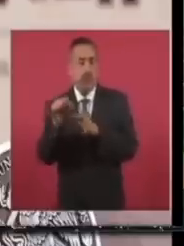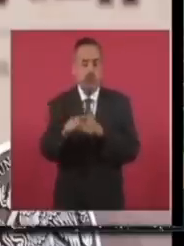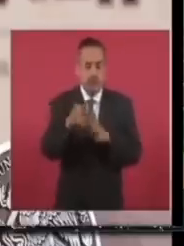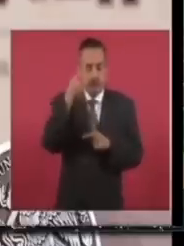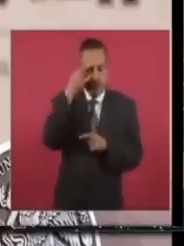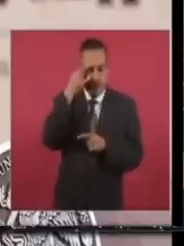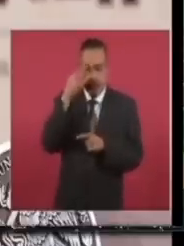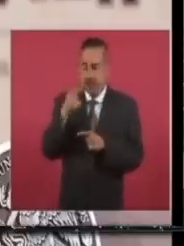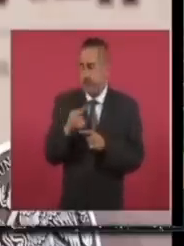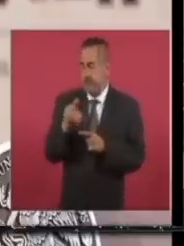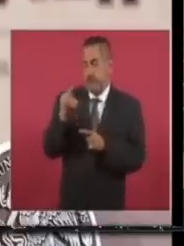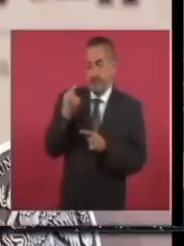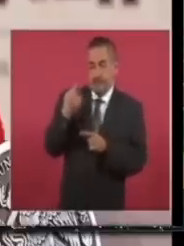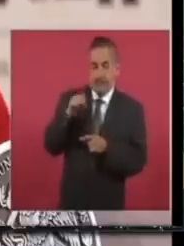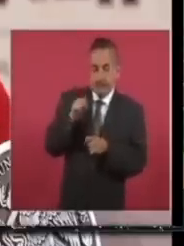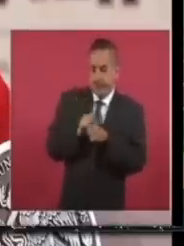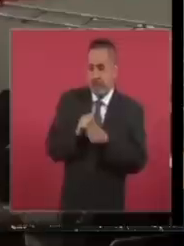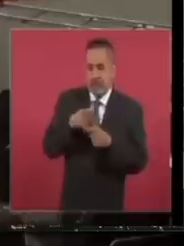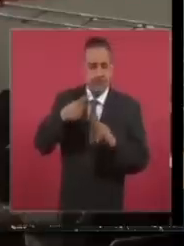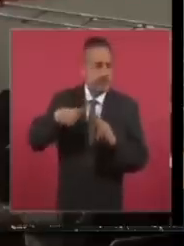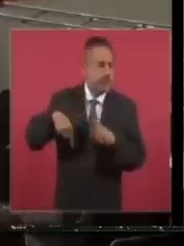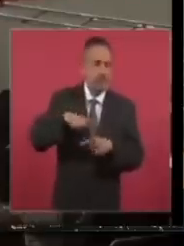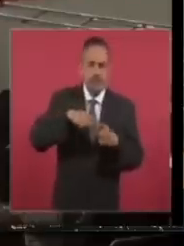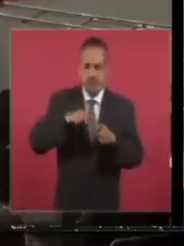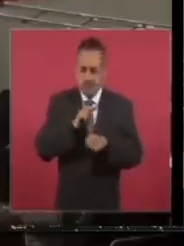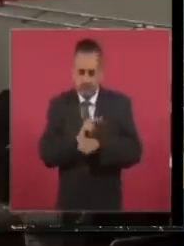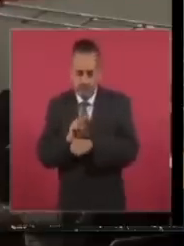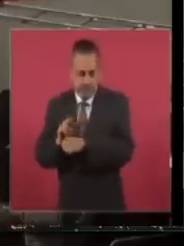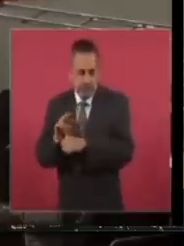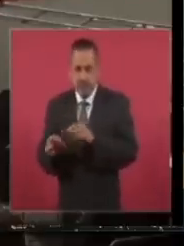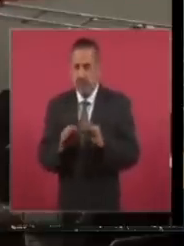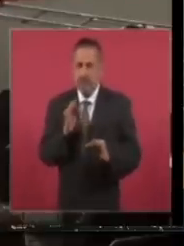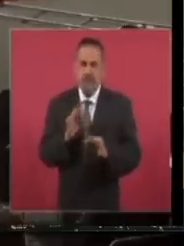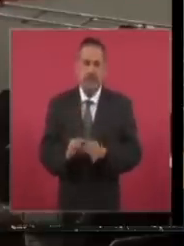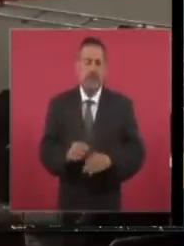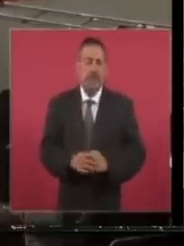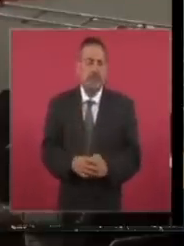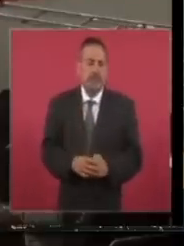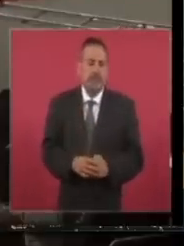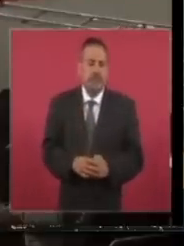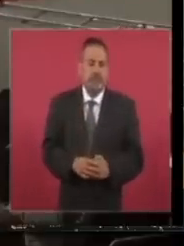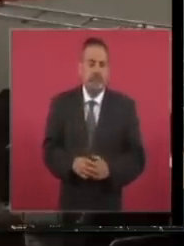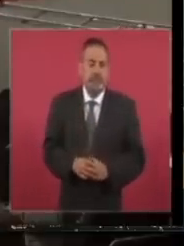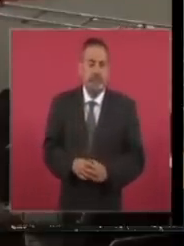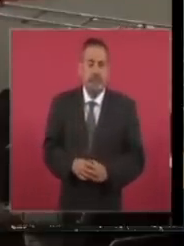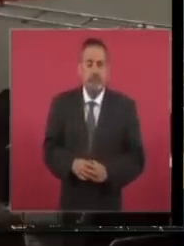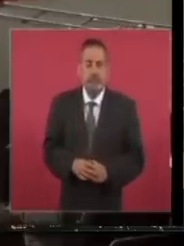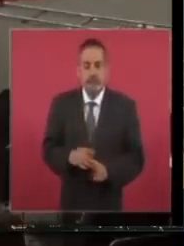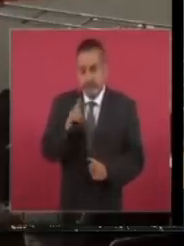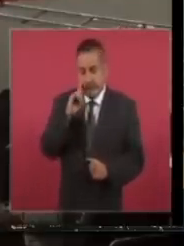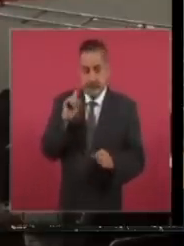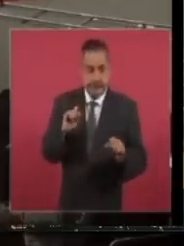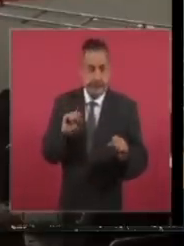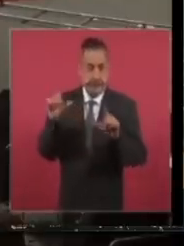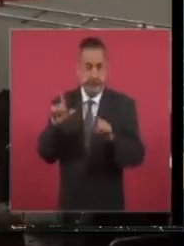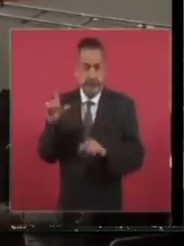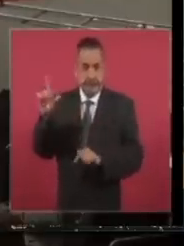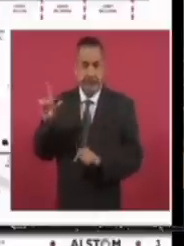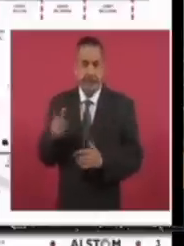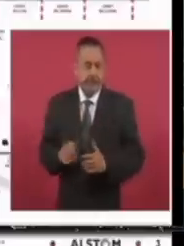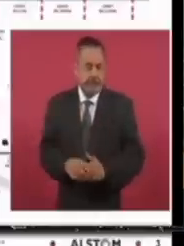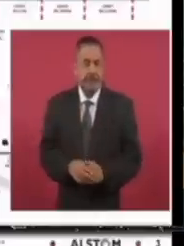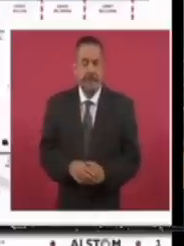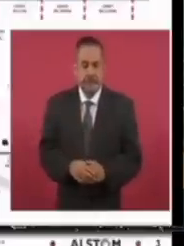de este fin de semana hacer el distinto recorrido de supervisión. En la siguiente lámina vemos qué fue este recorrido de supervisión.